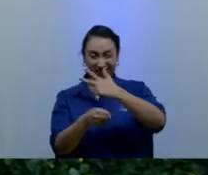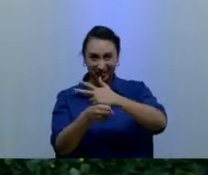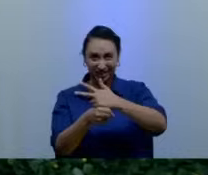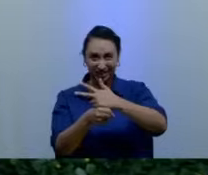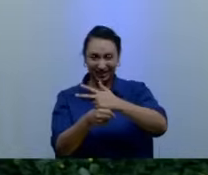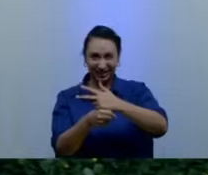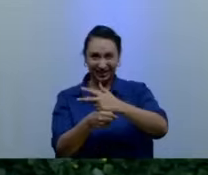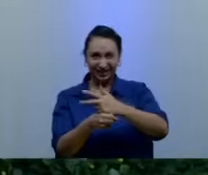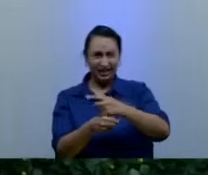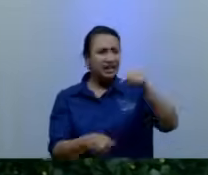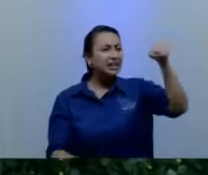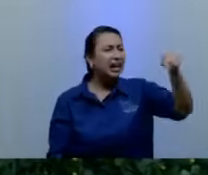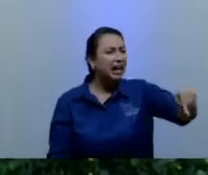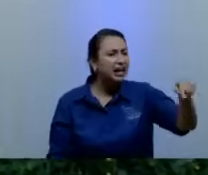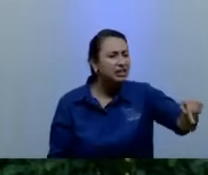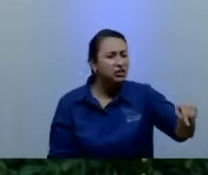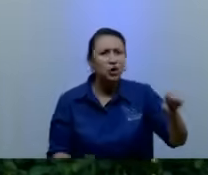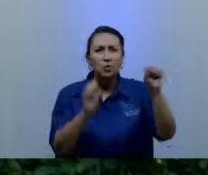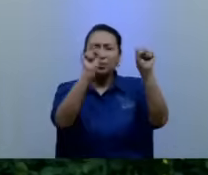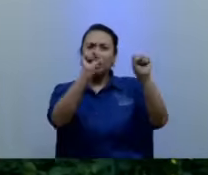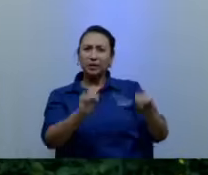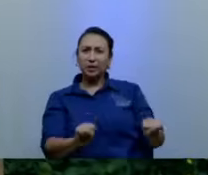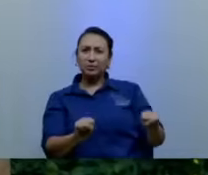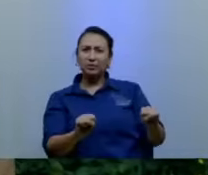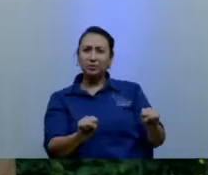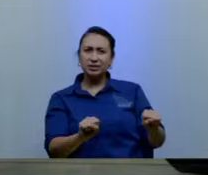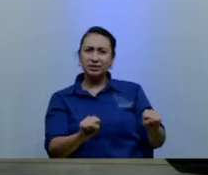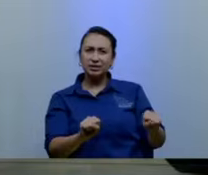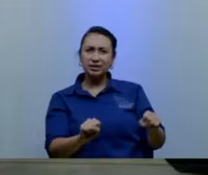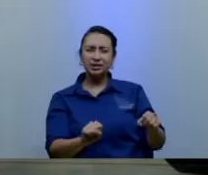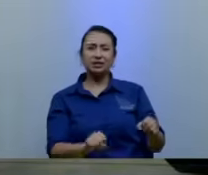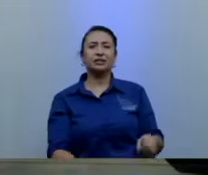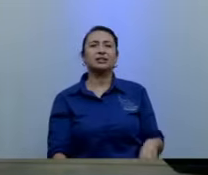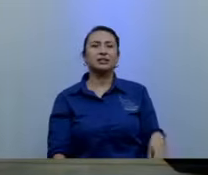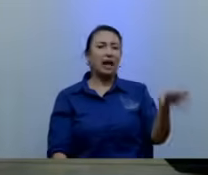enseñanza. ¿Qué hace la sal?